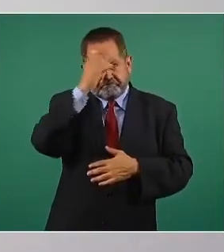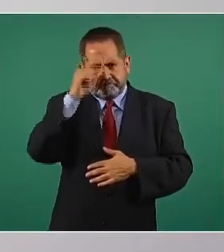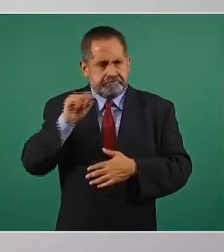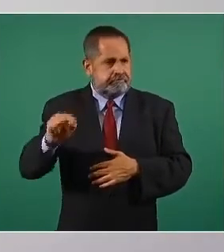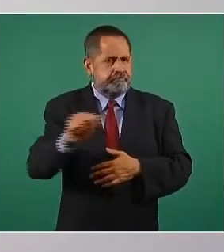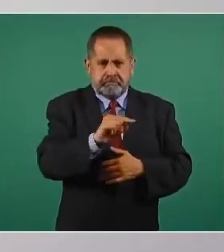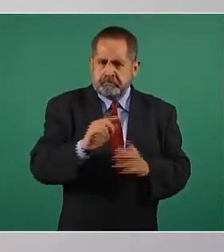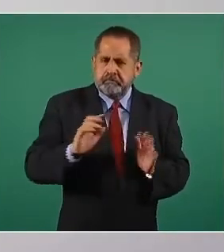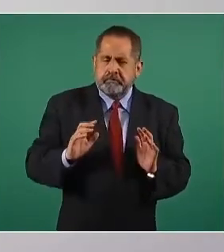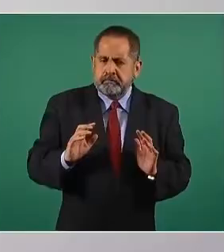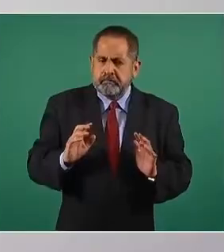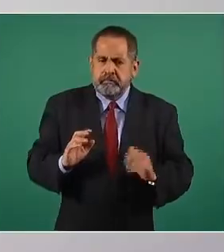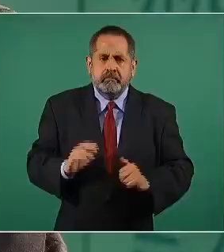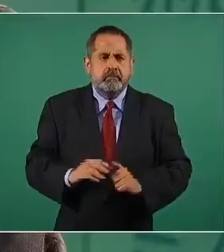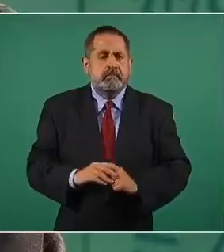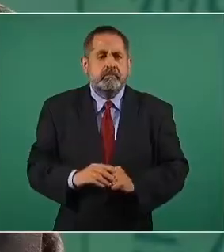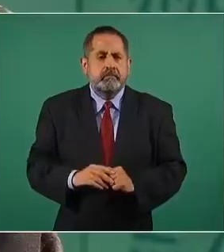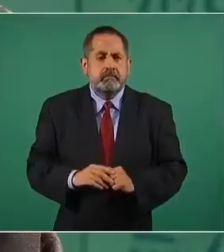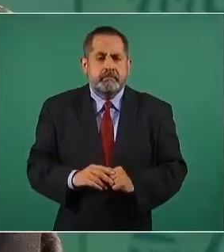de